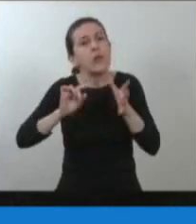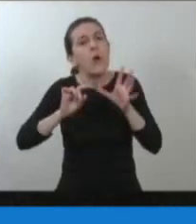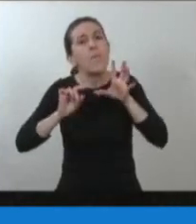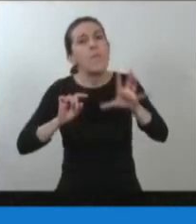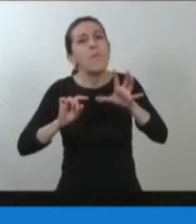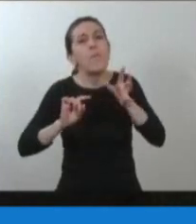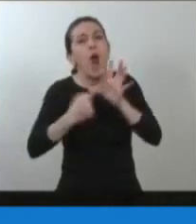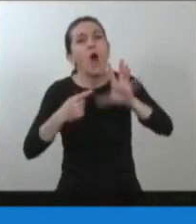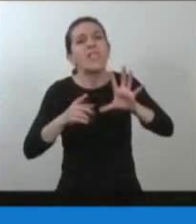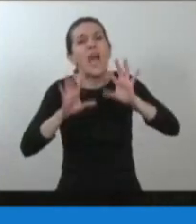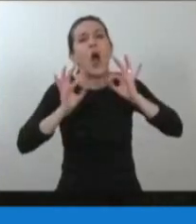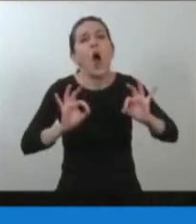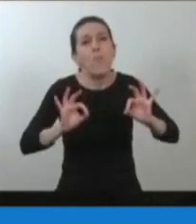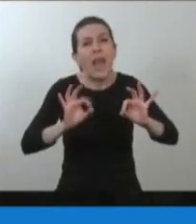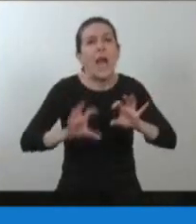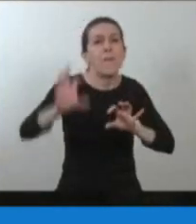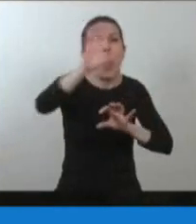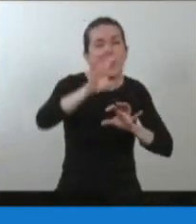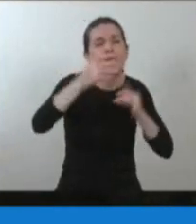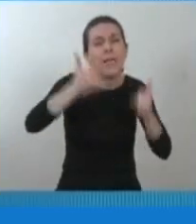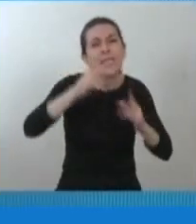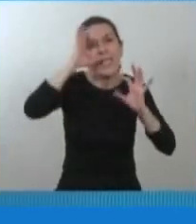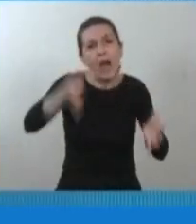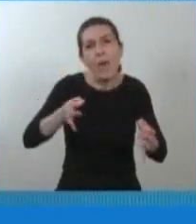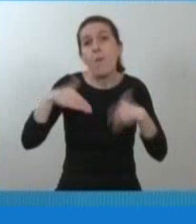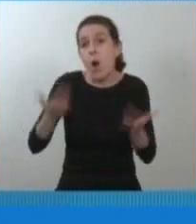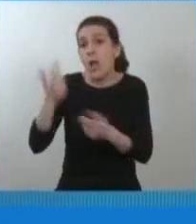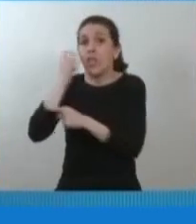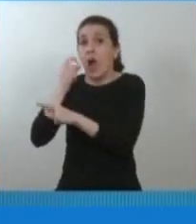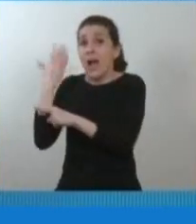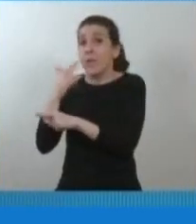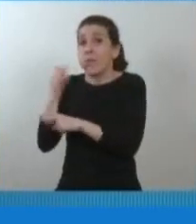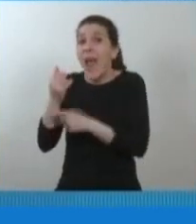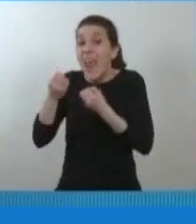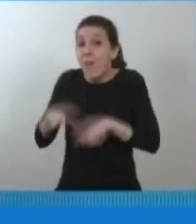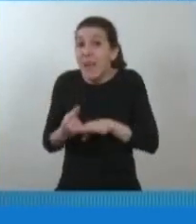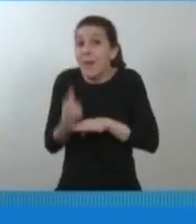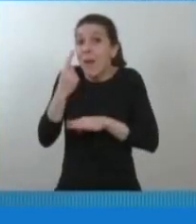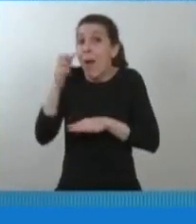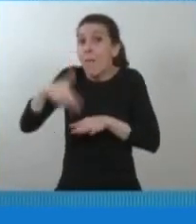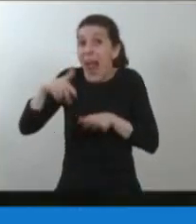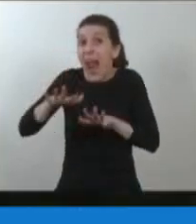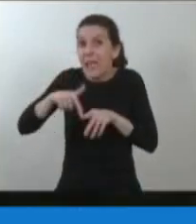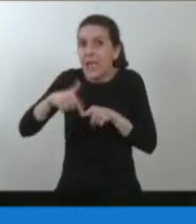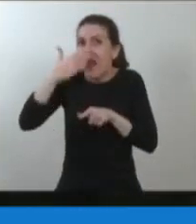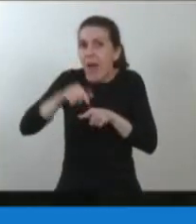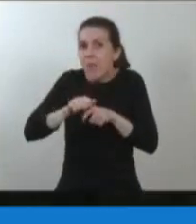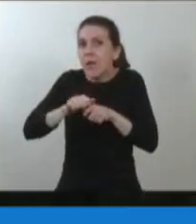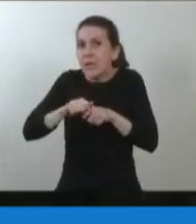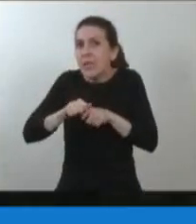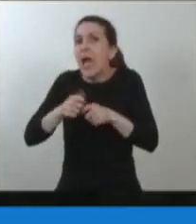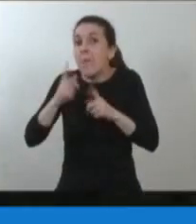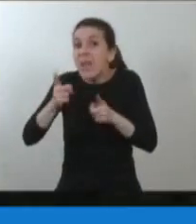también lo sabemos y por eso bien dijo axel este es el comienzo de un plan que va a seguir con los